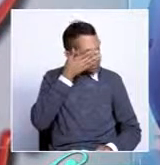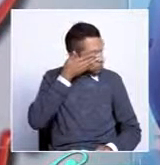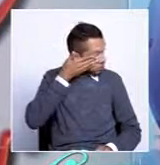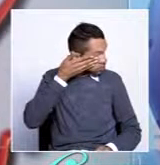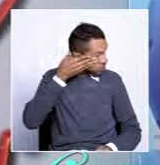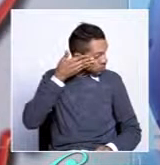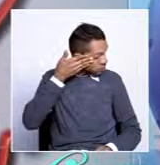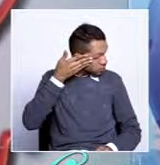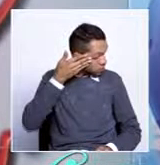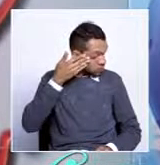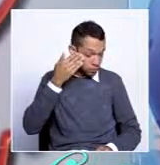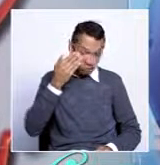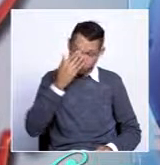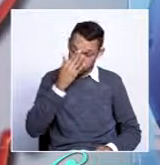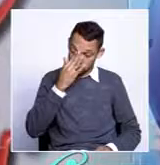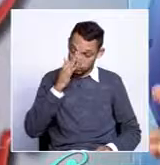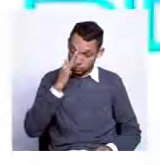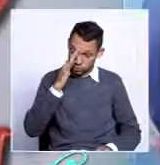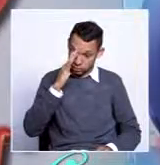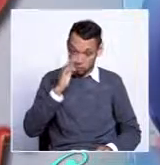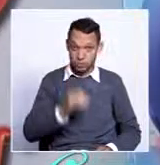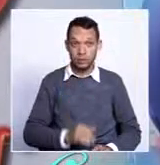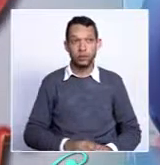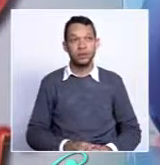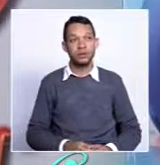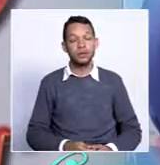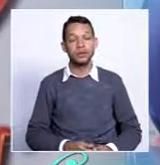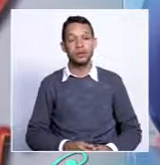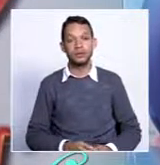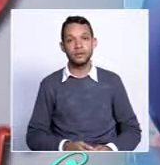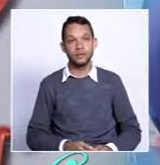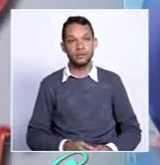que me pasaba hoy va una señor terna